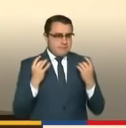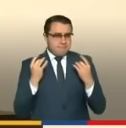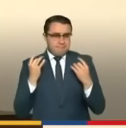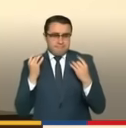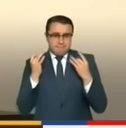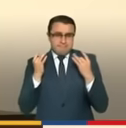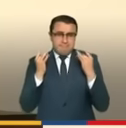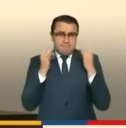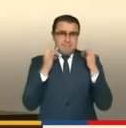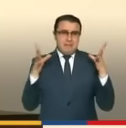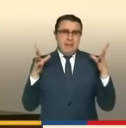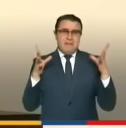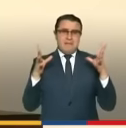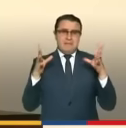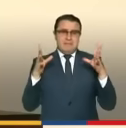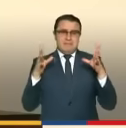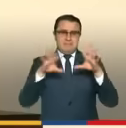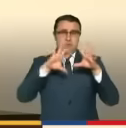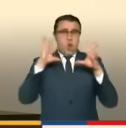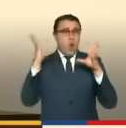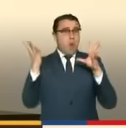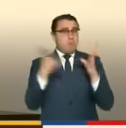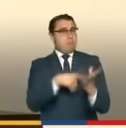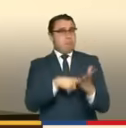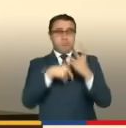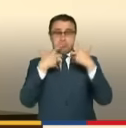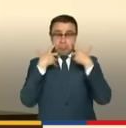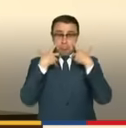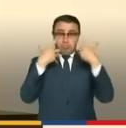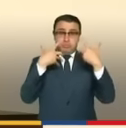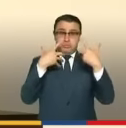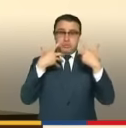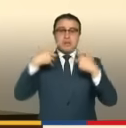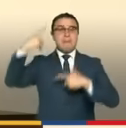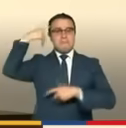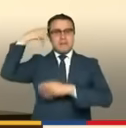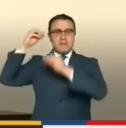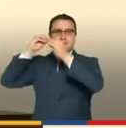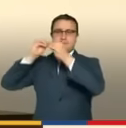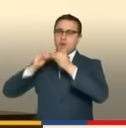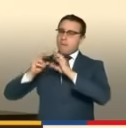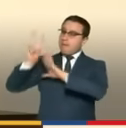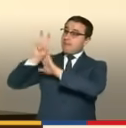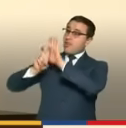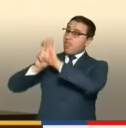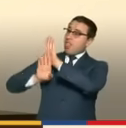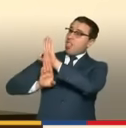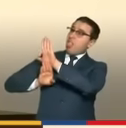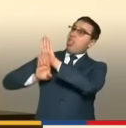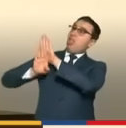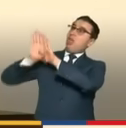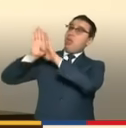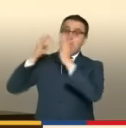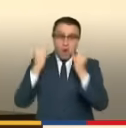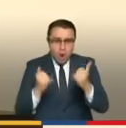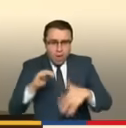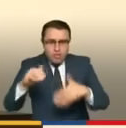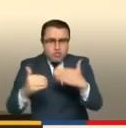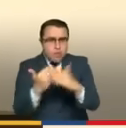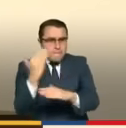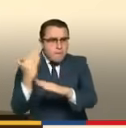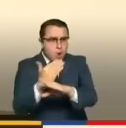agua por todos los poros. Un gigante que se desbarata ante los nuevos problemas de la humanidad.